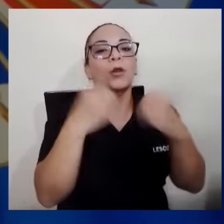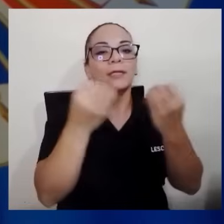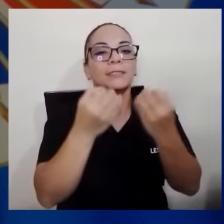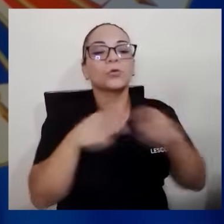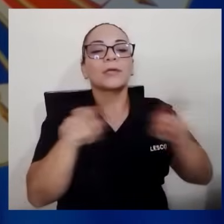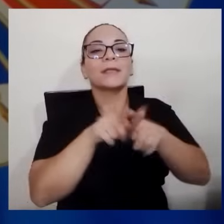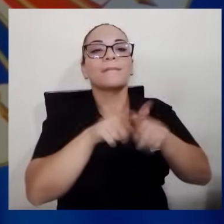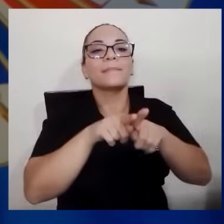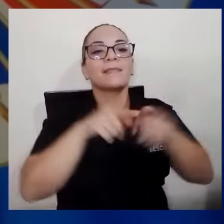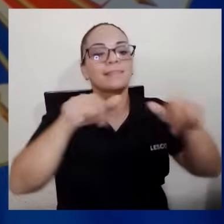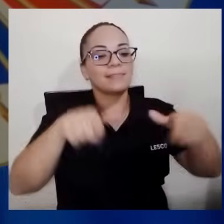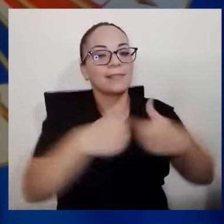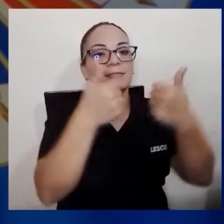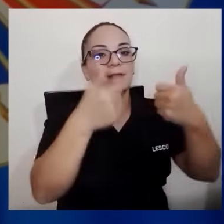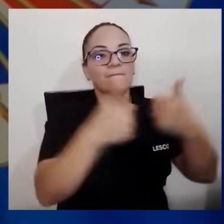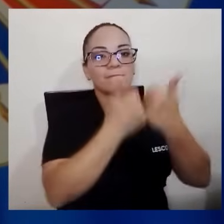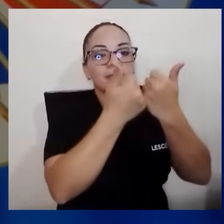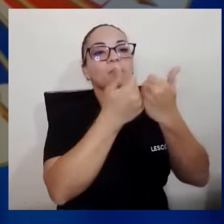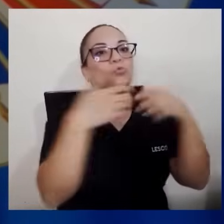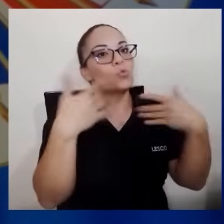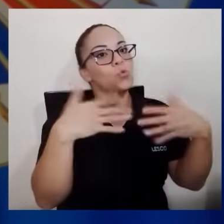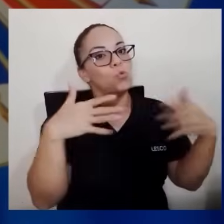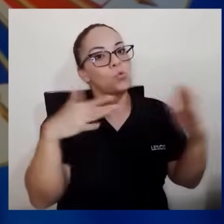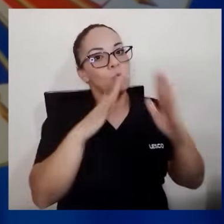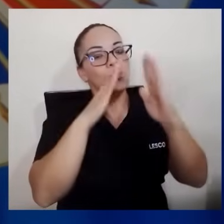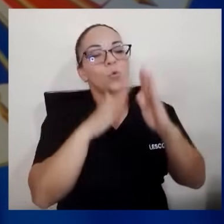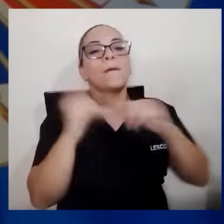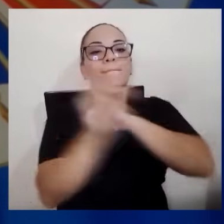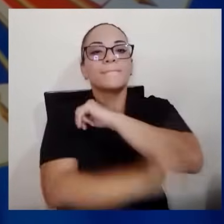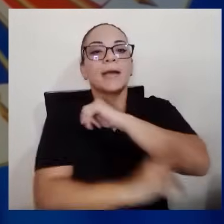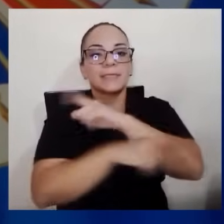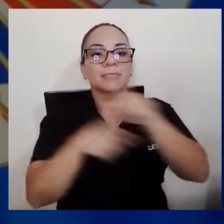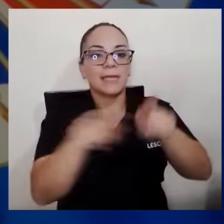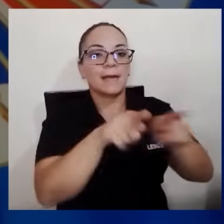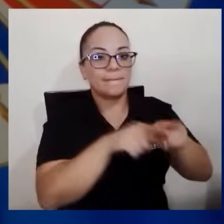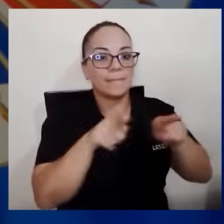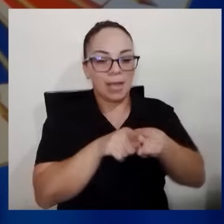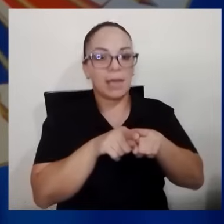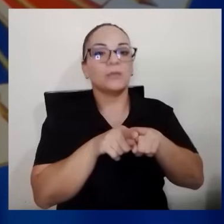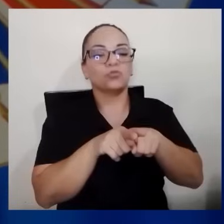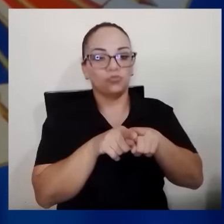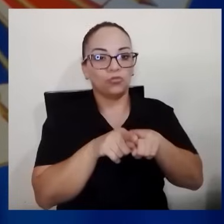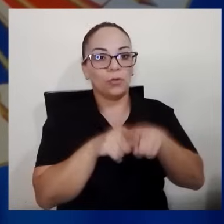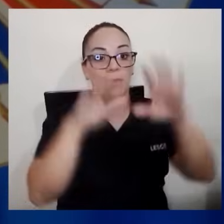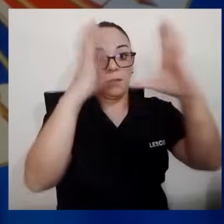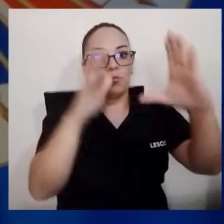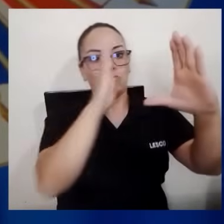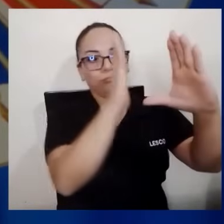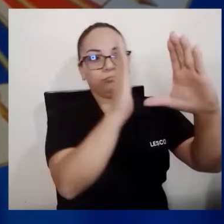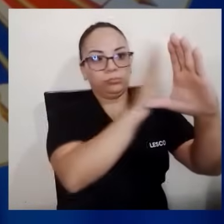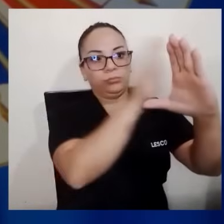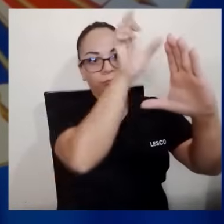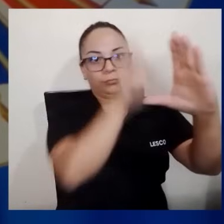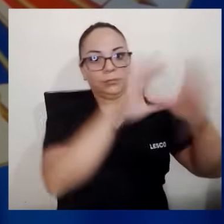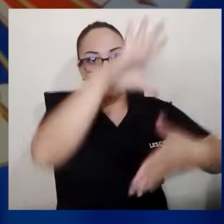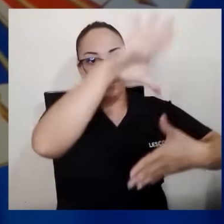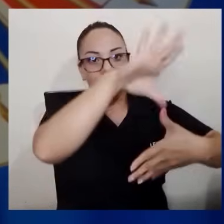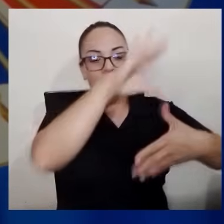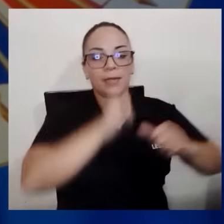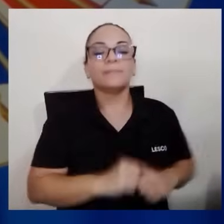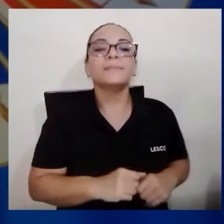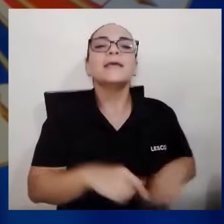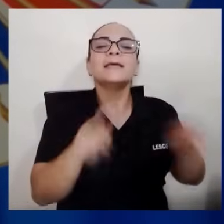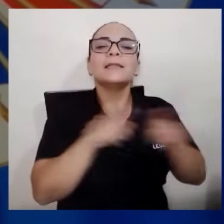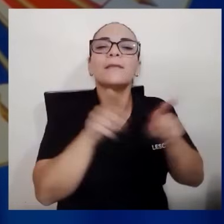enfrentamos los países hermanos de este hemisferio y posibles maneras de que podamos